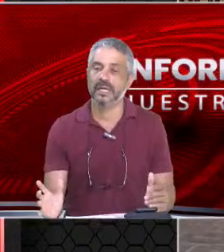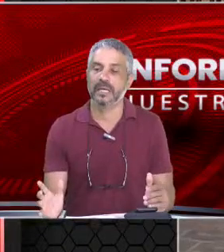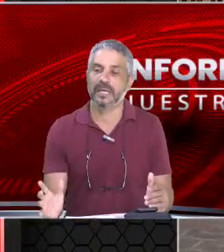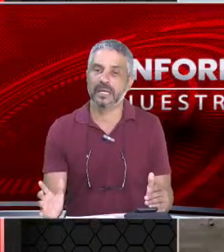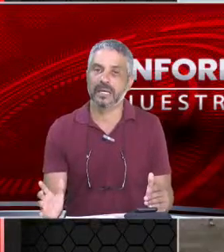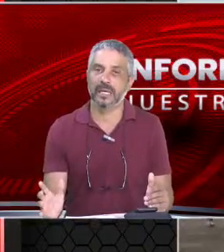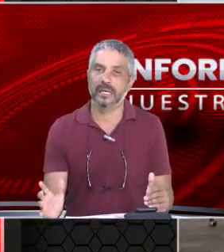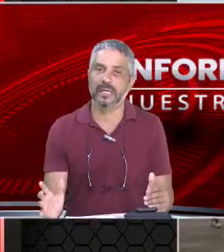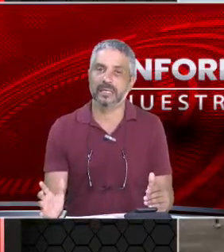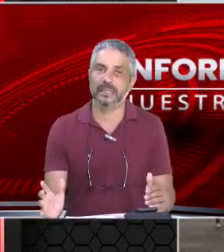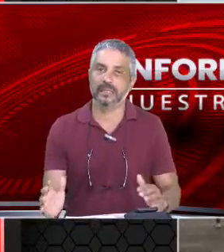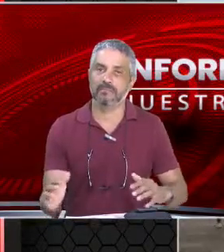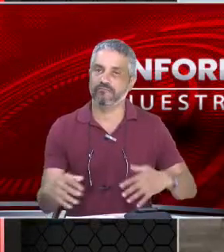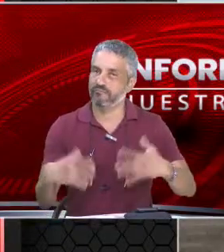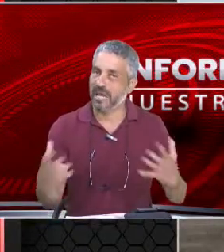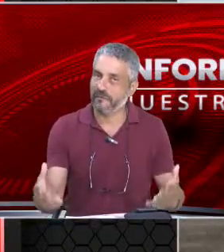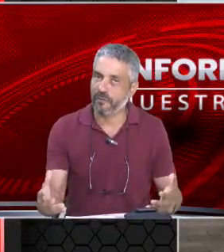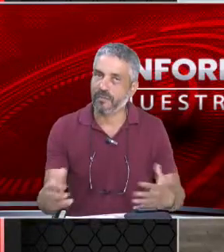para